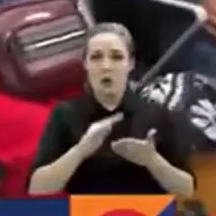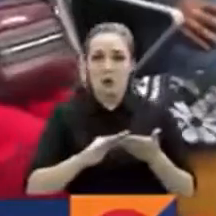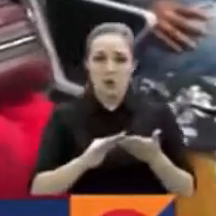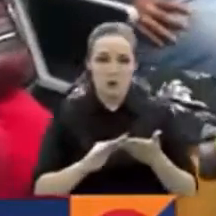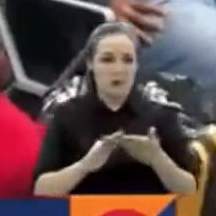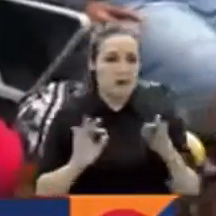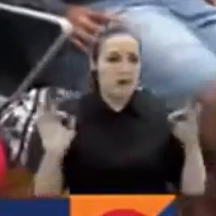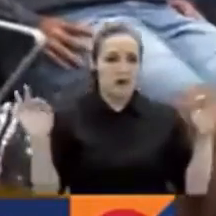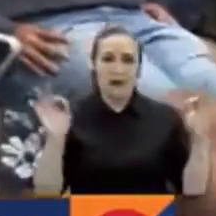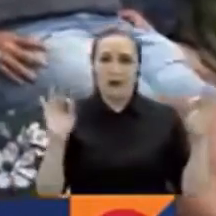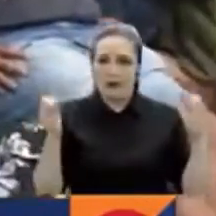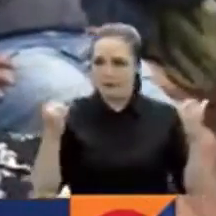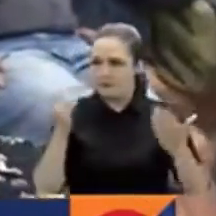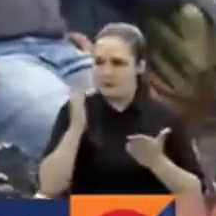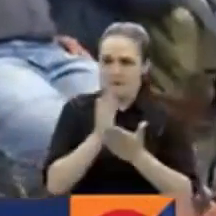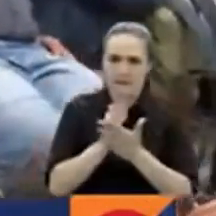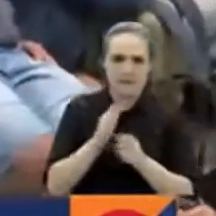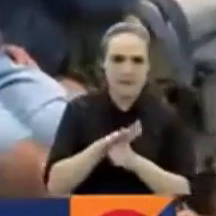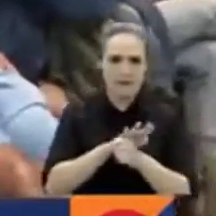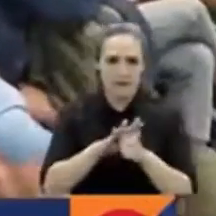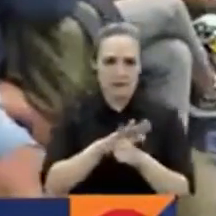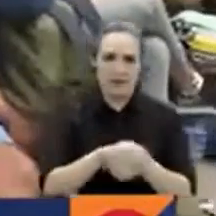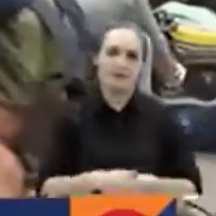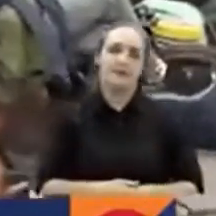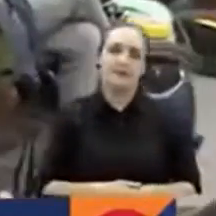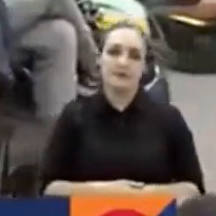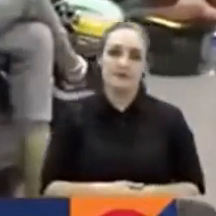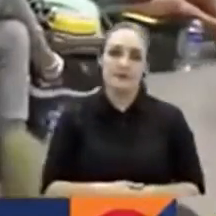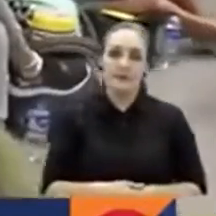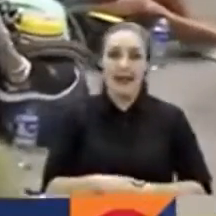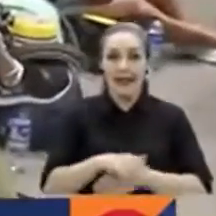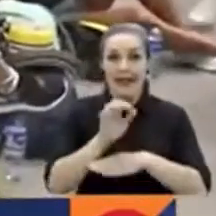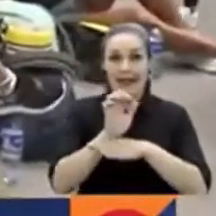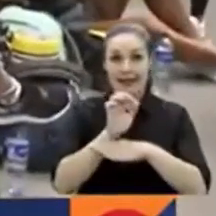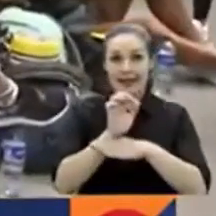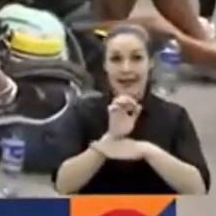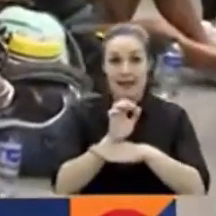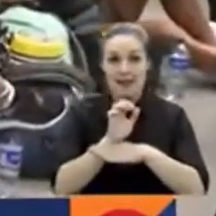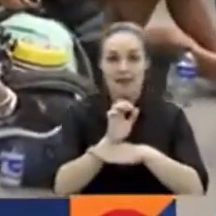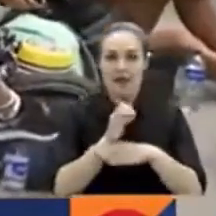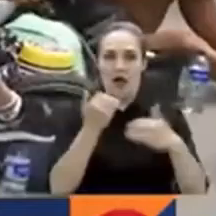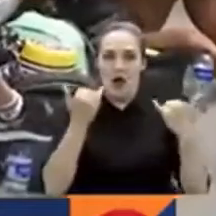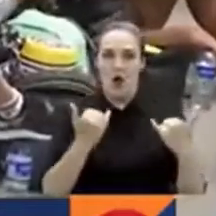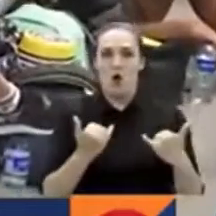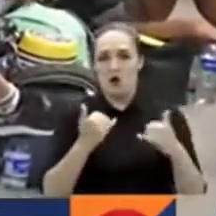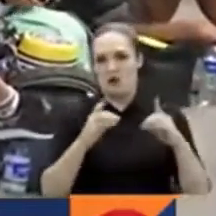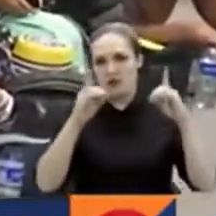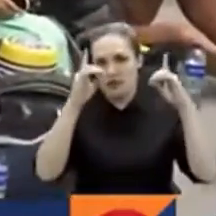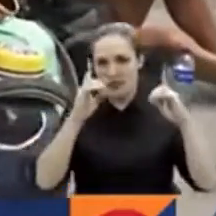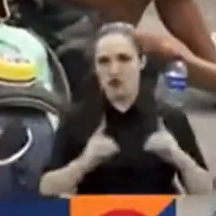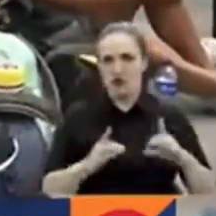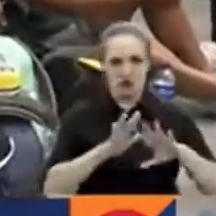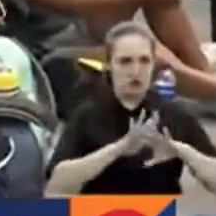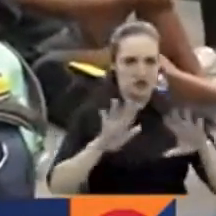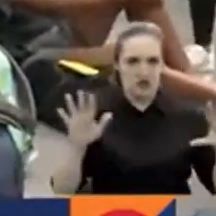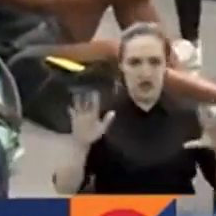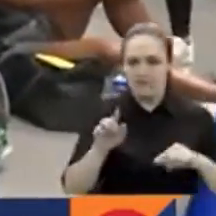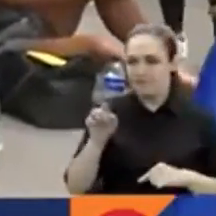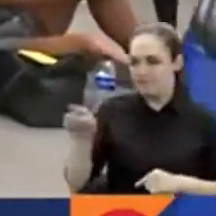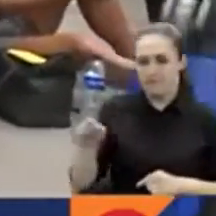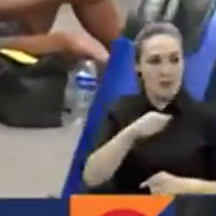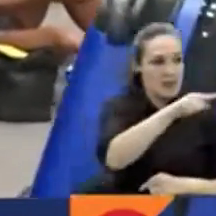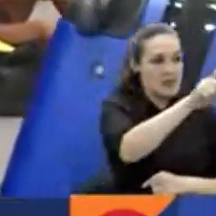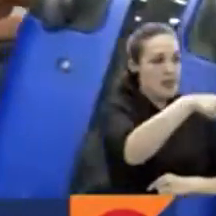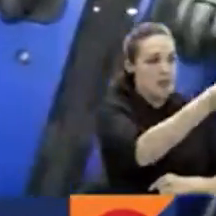solución ante esta situación. La decisión de la entidad en favor de una usuaria representa una luz para algunos de